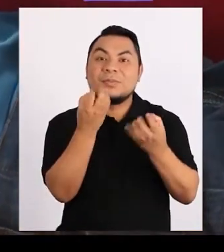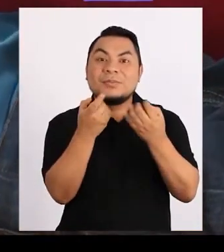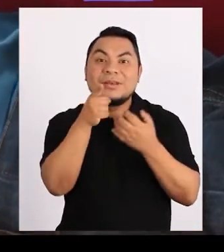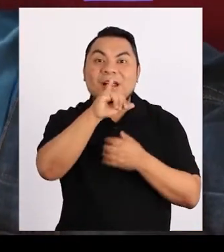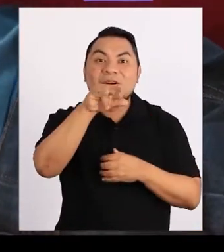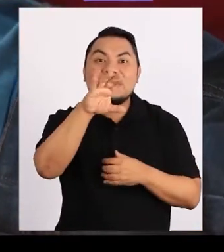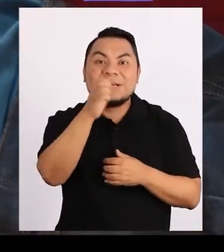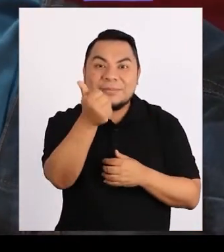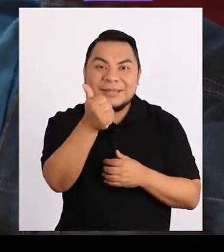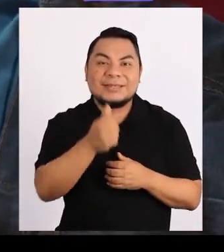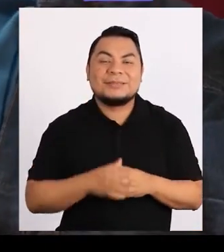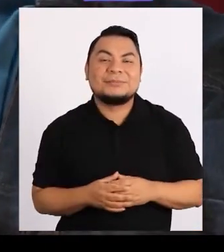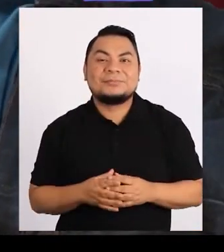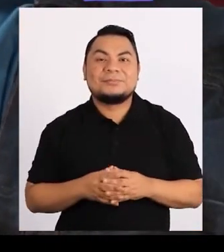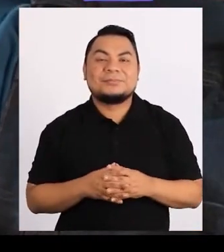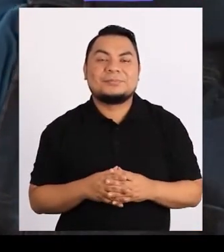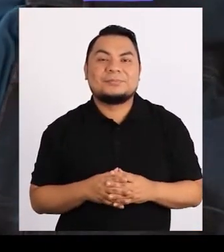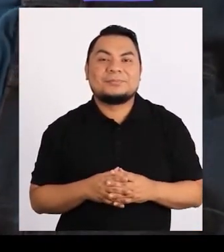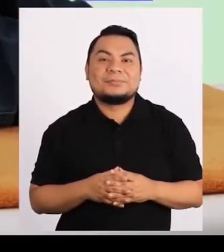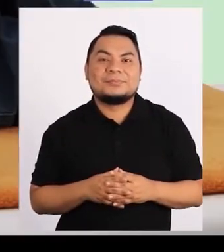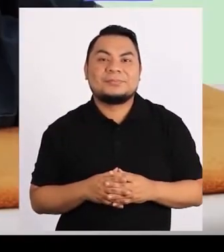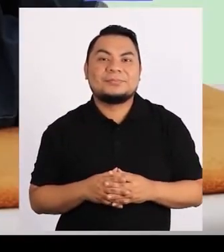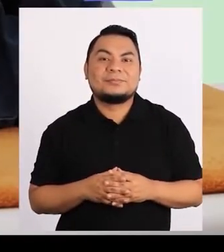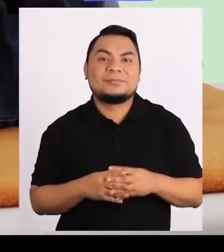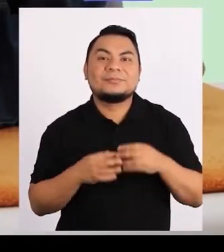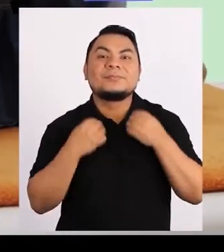Muy bien, Jorge.